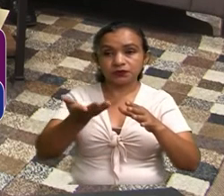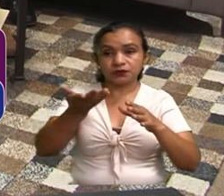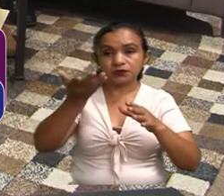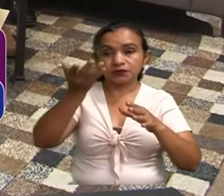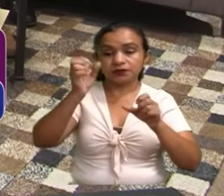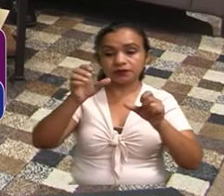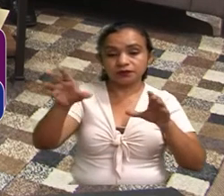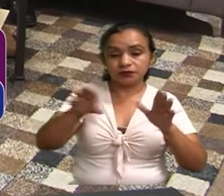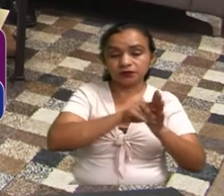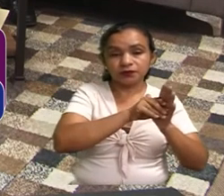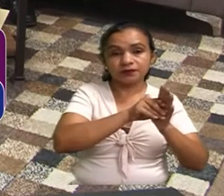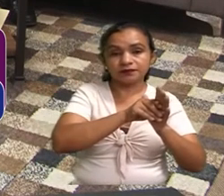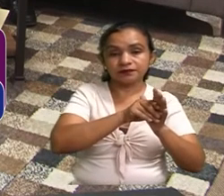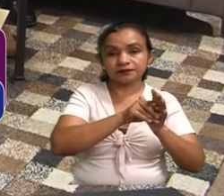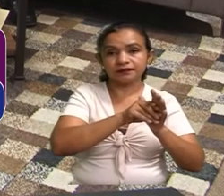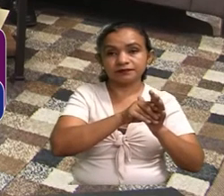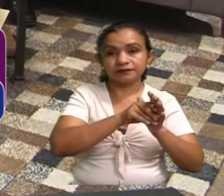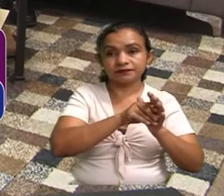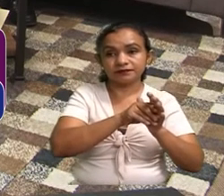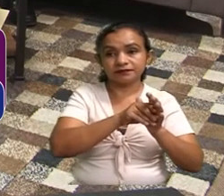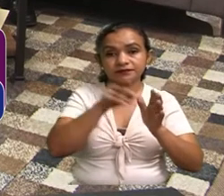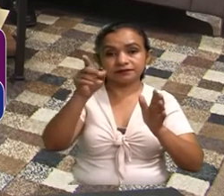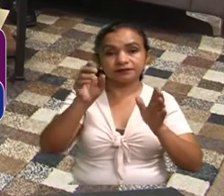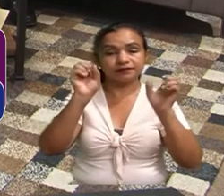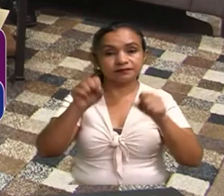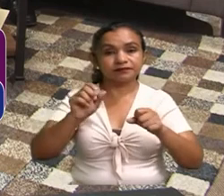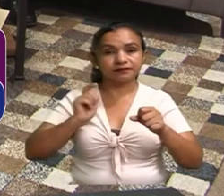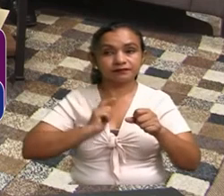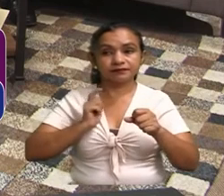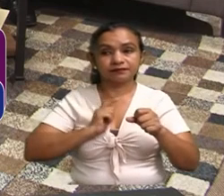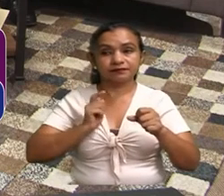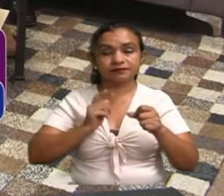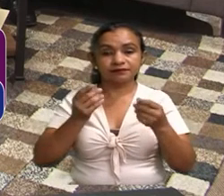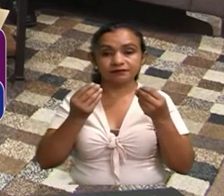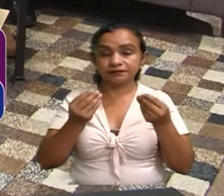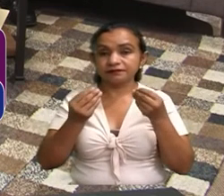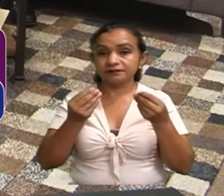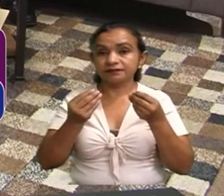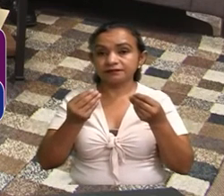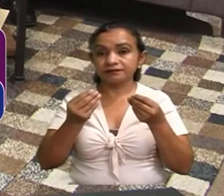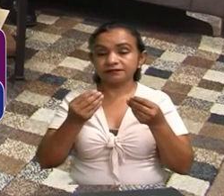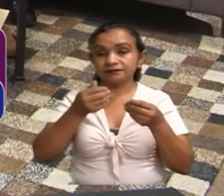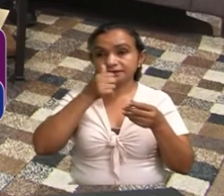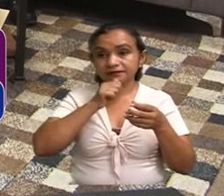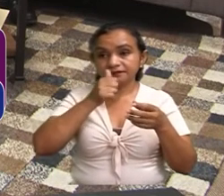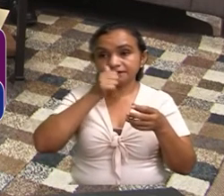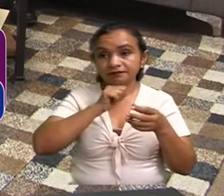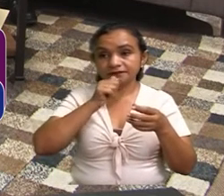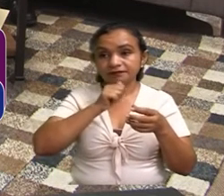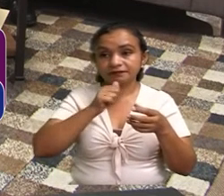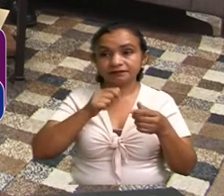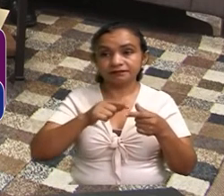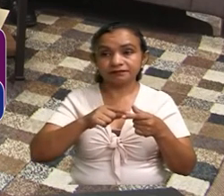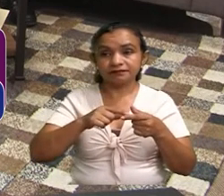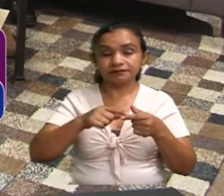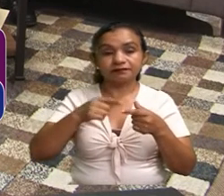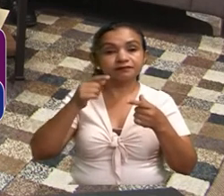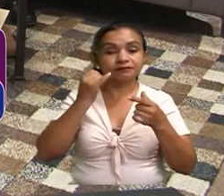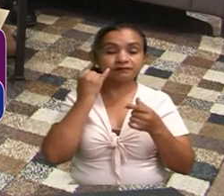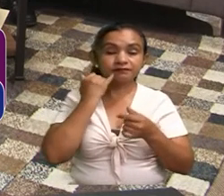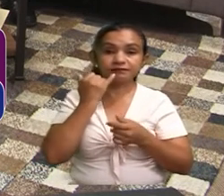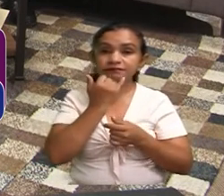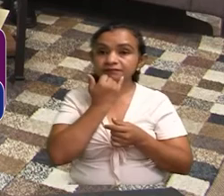captar, y eso es lo que ellos les permite tener, garantizar los servicios de agua allá en Israel,